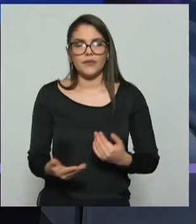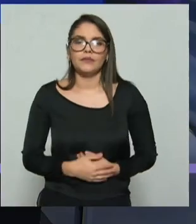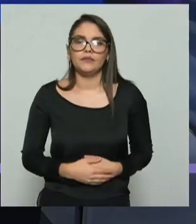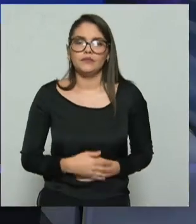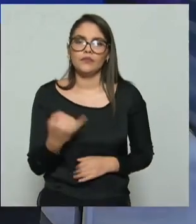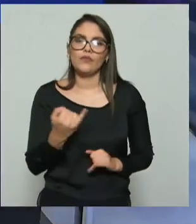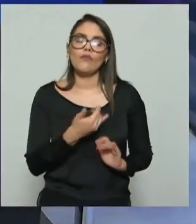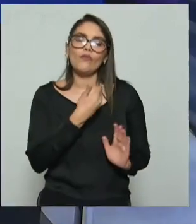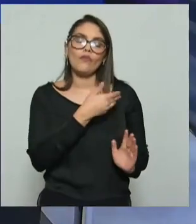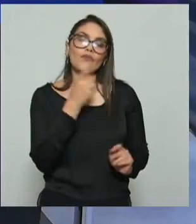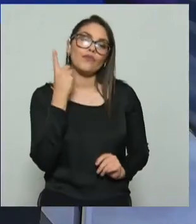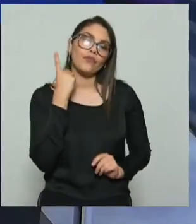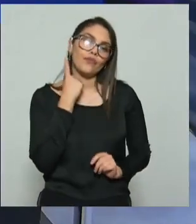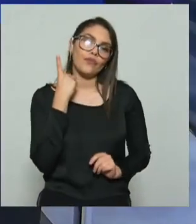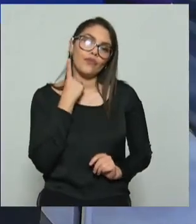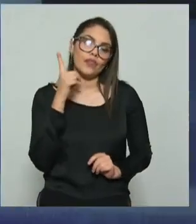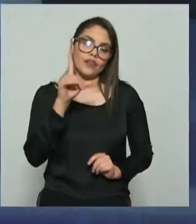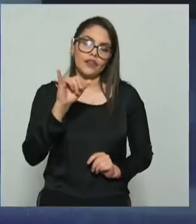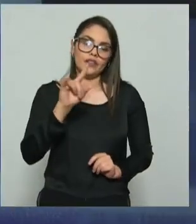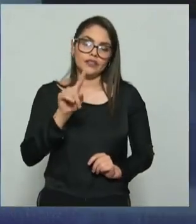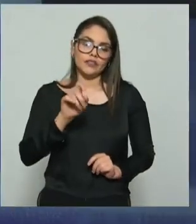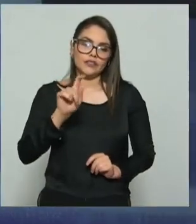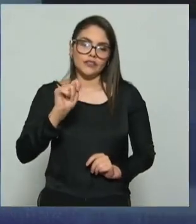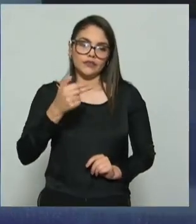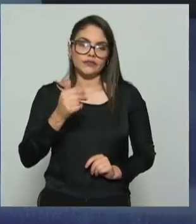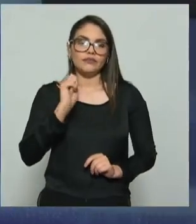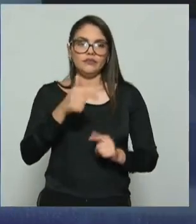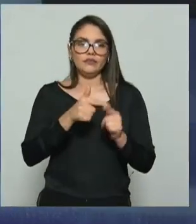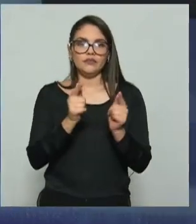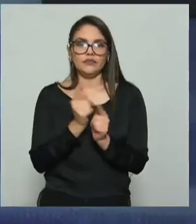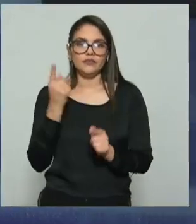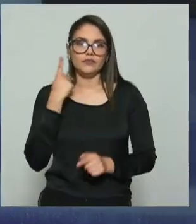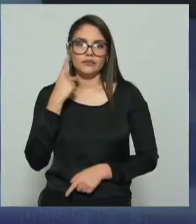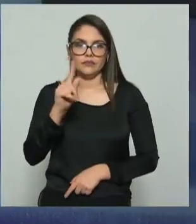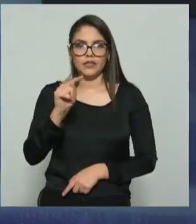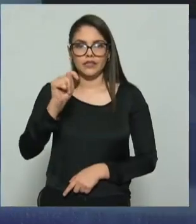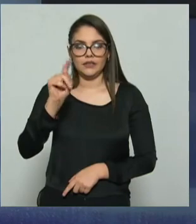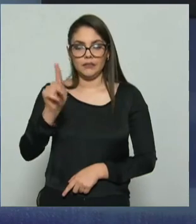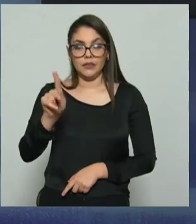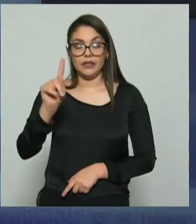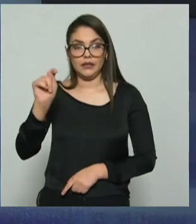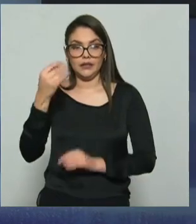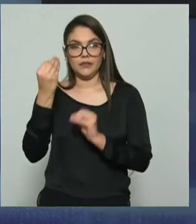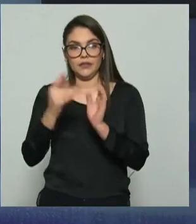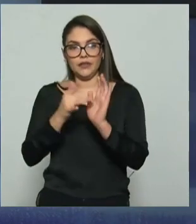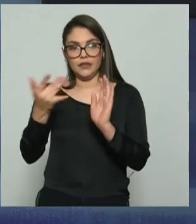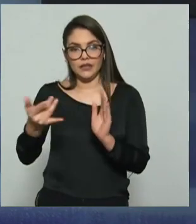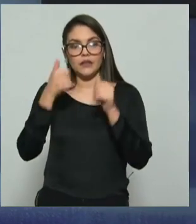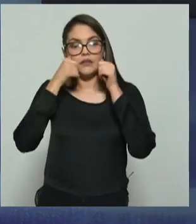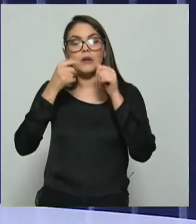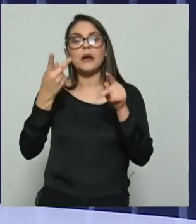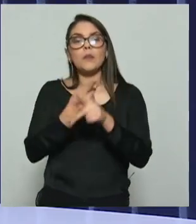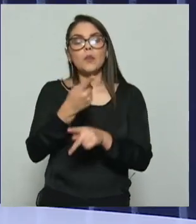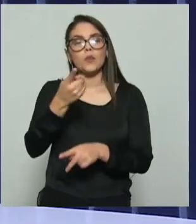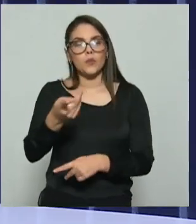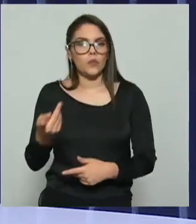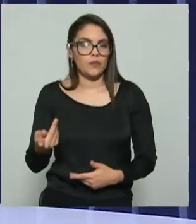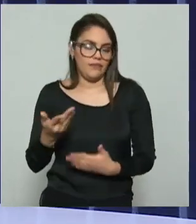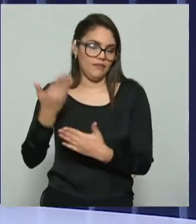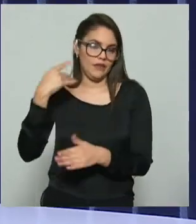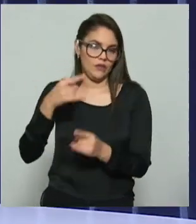se pone en la mesa y se pone en un juicio de valor que no tiene nada que ver con la normatividad jurídica o con los conocimientos que